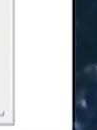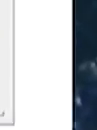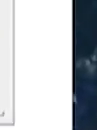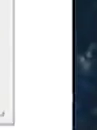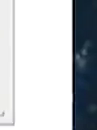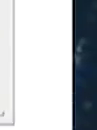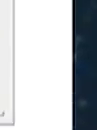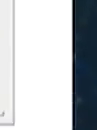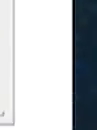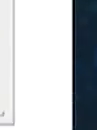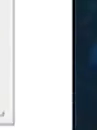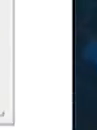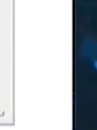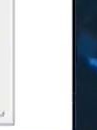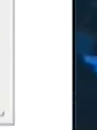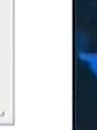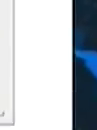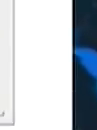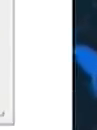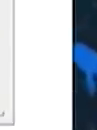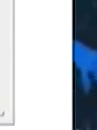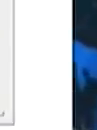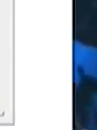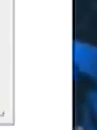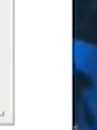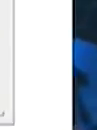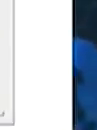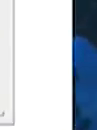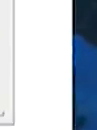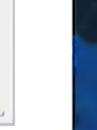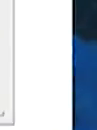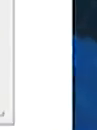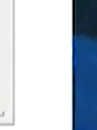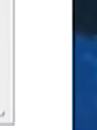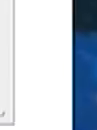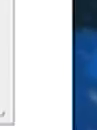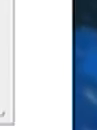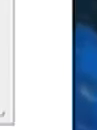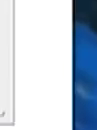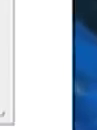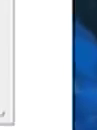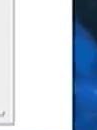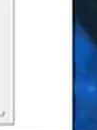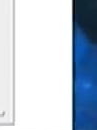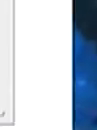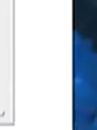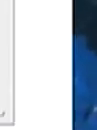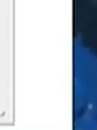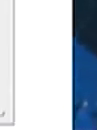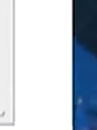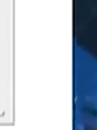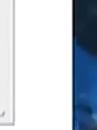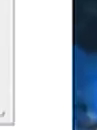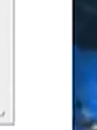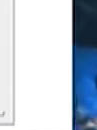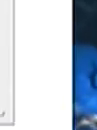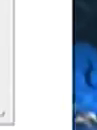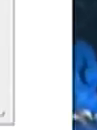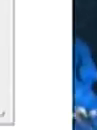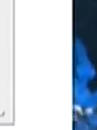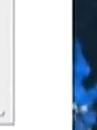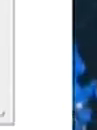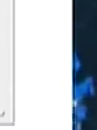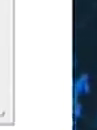ejemplo, pero pues vimos lo que pasó el fin de semana en las giras y el presidente pues temerariamente no parece